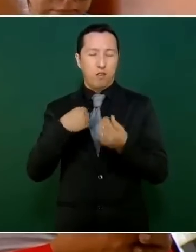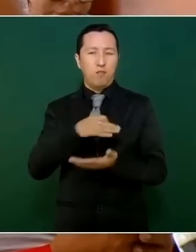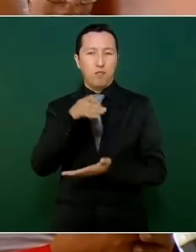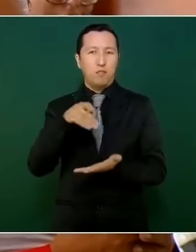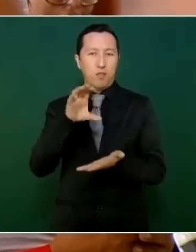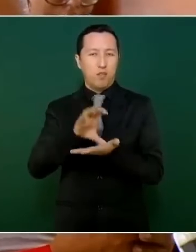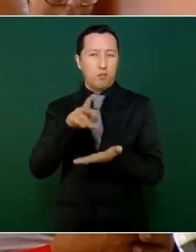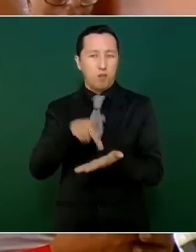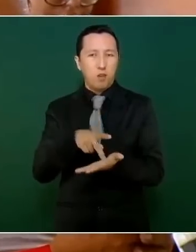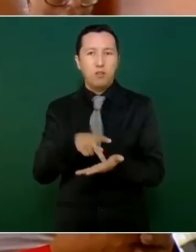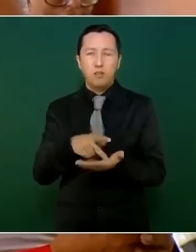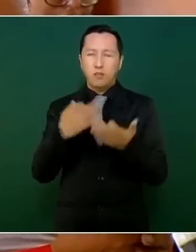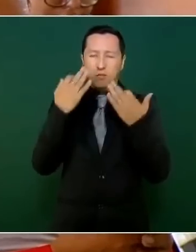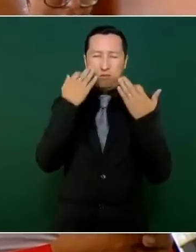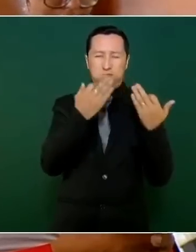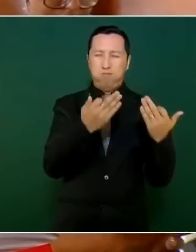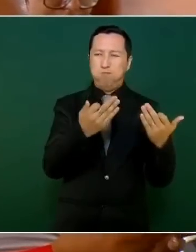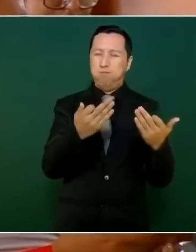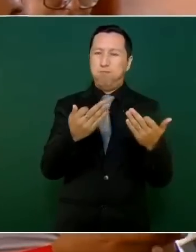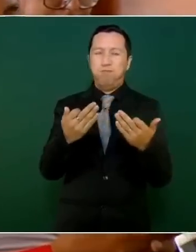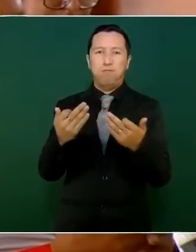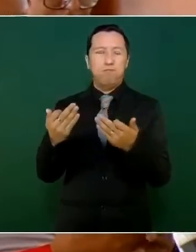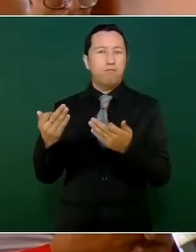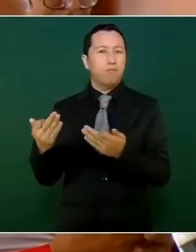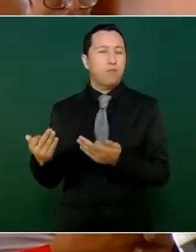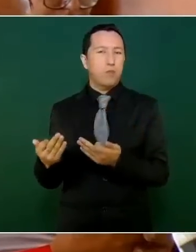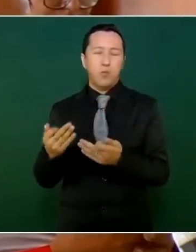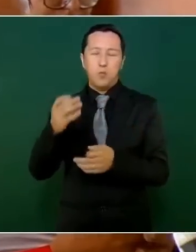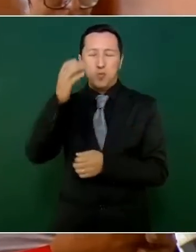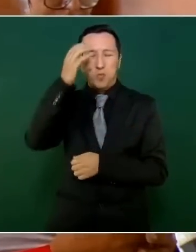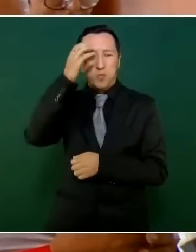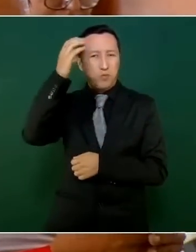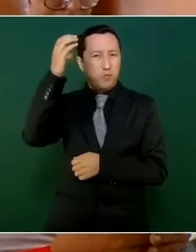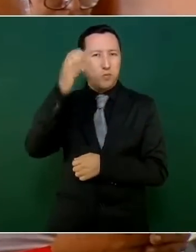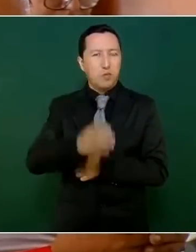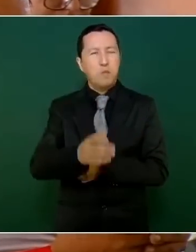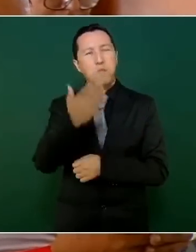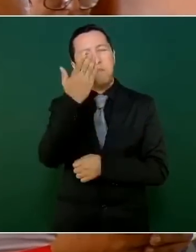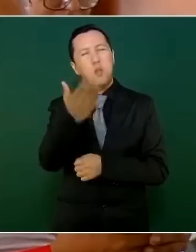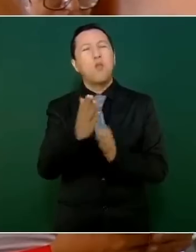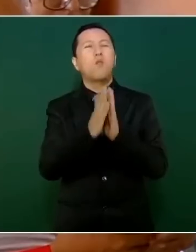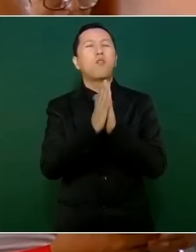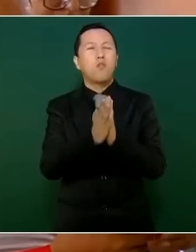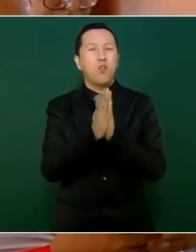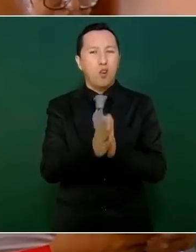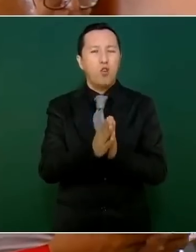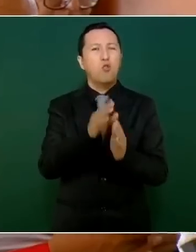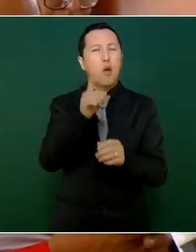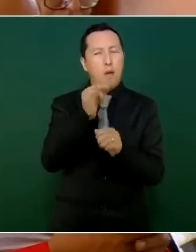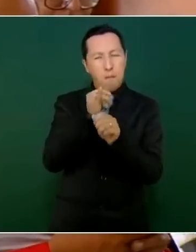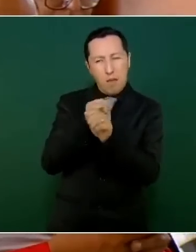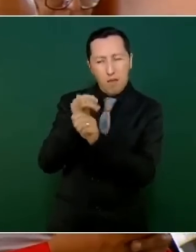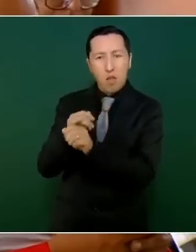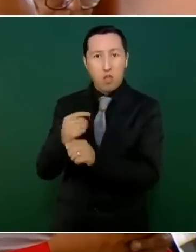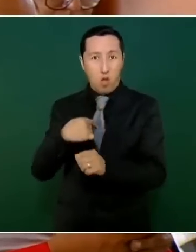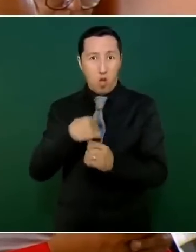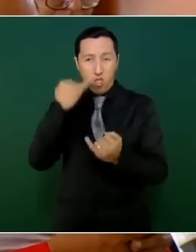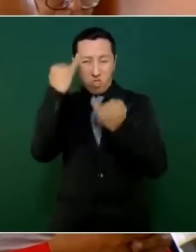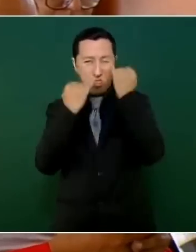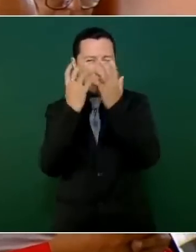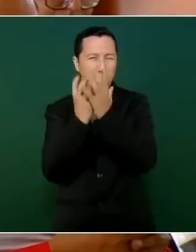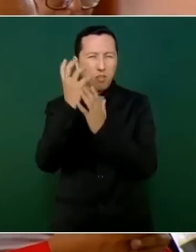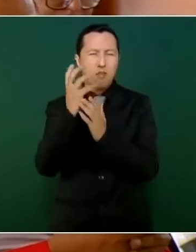cruel realidad de esas familias. Le pido que lo investigue, presidente, para que no crea que estoy